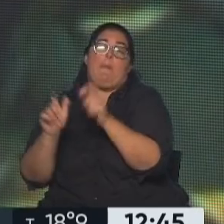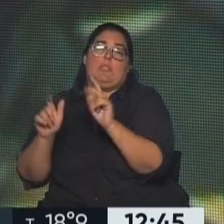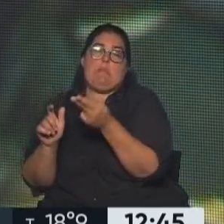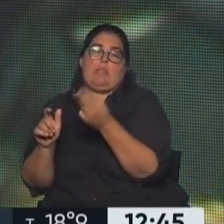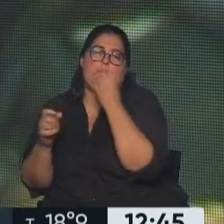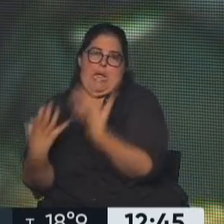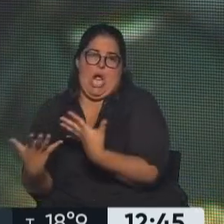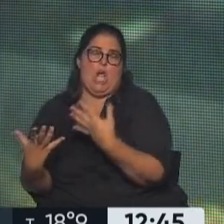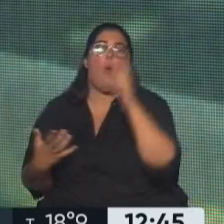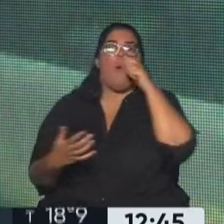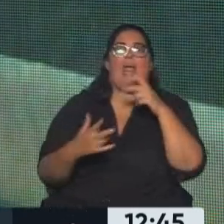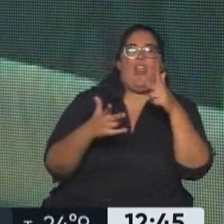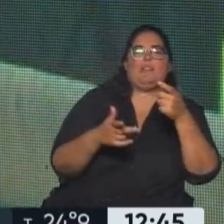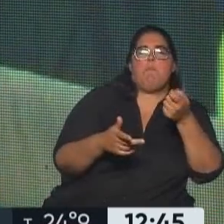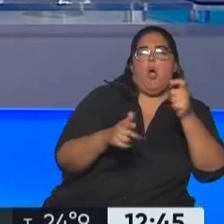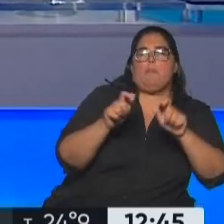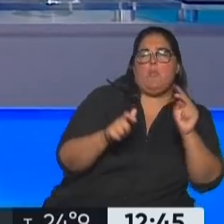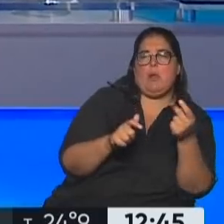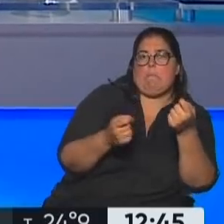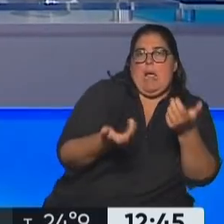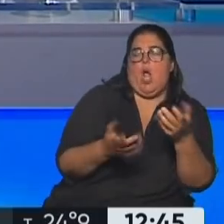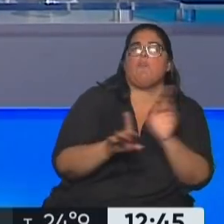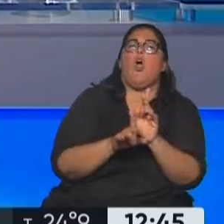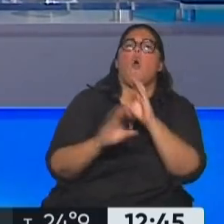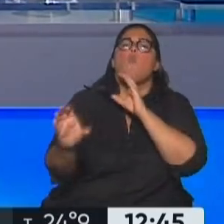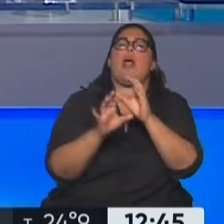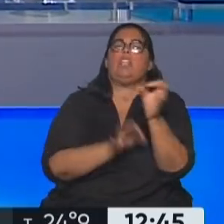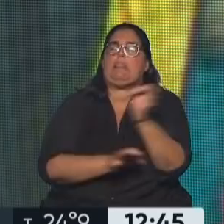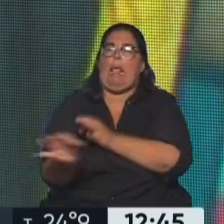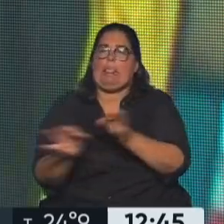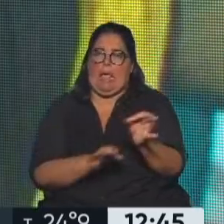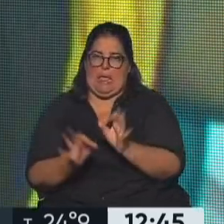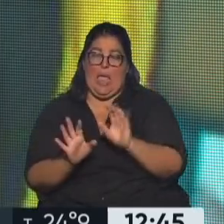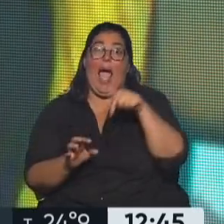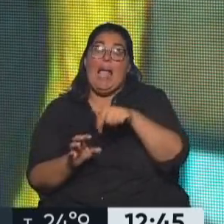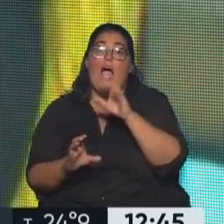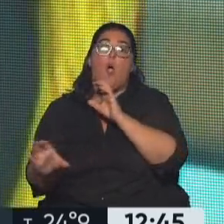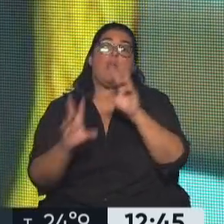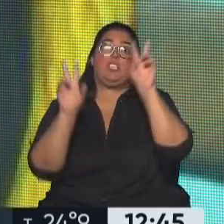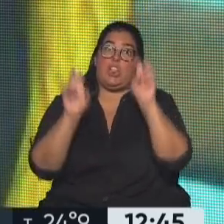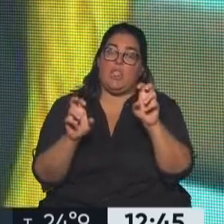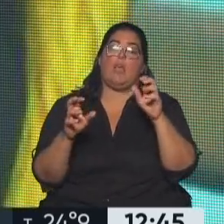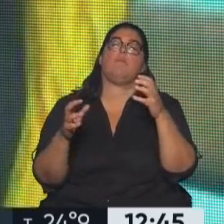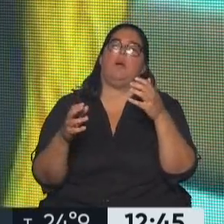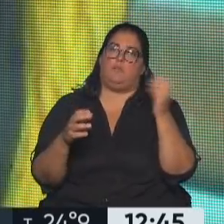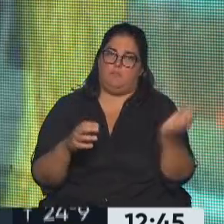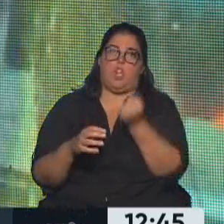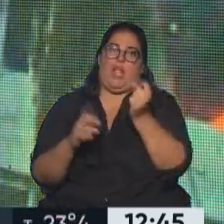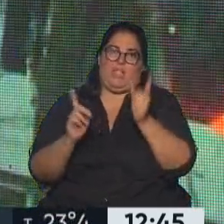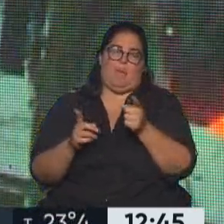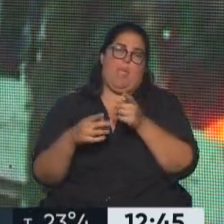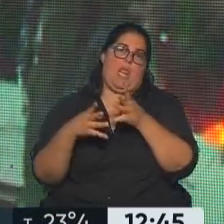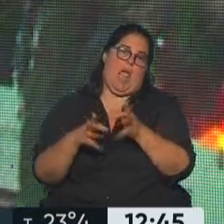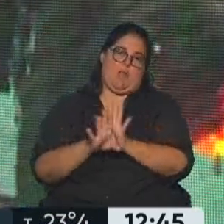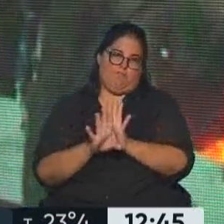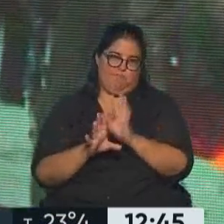parte de Ucrania, lo mismo. Bueno, son estrategias también de comunicación, que aquí la comunicación, por supuesto, también juega su propia guerra.